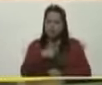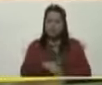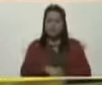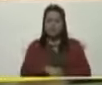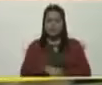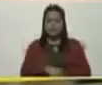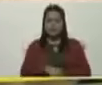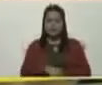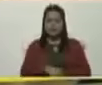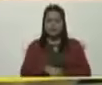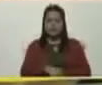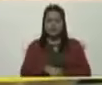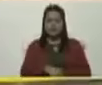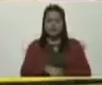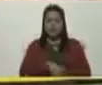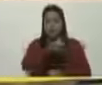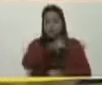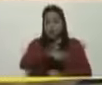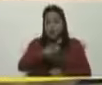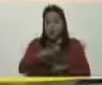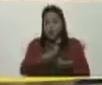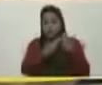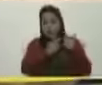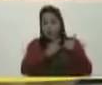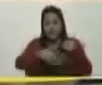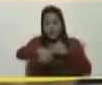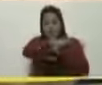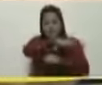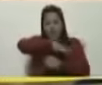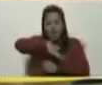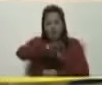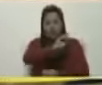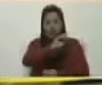como representantes de los llanos occidentales.